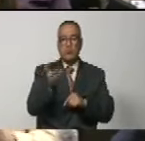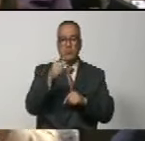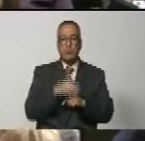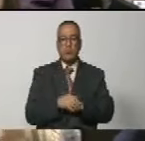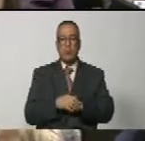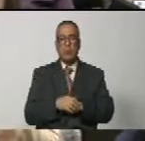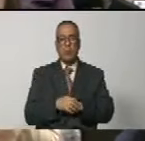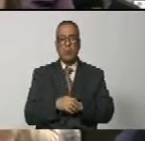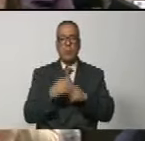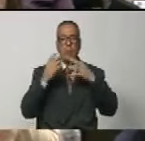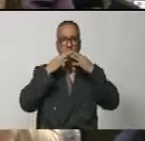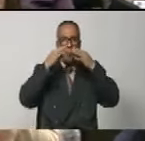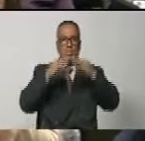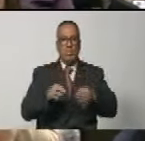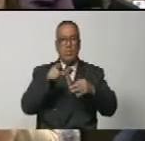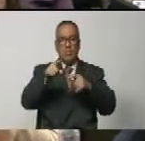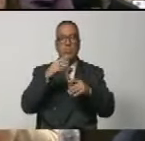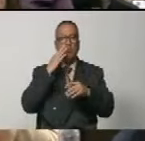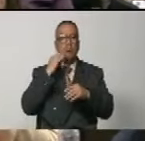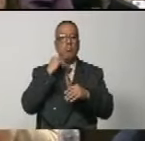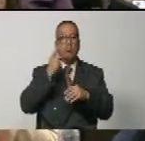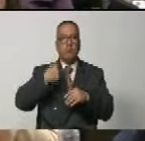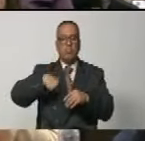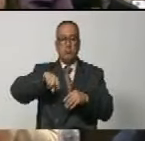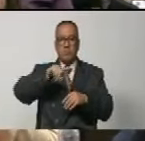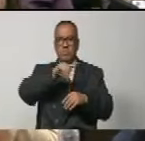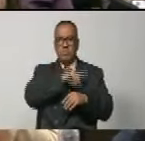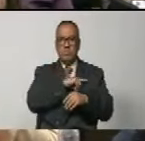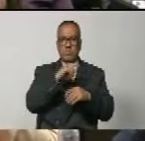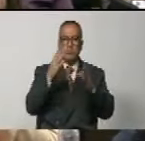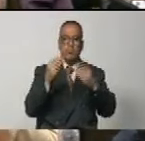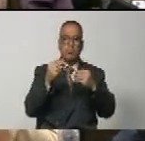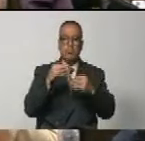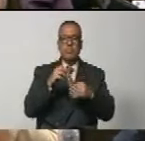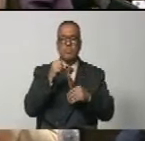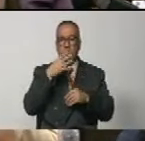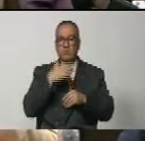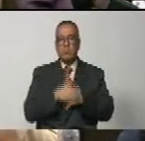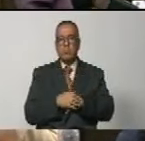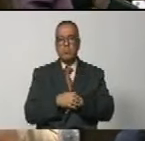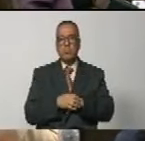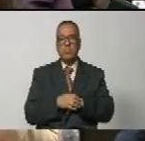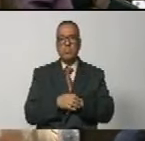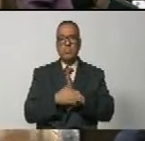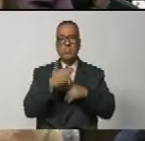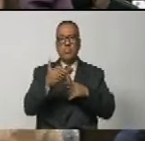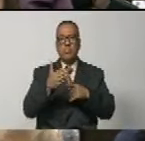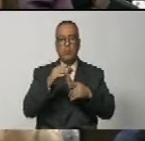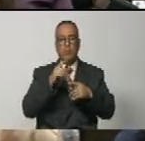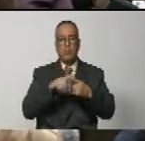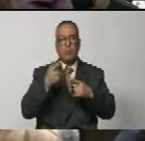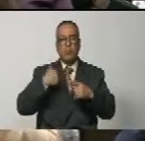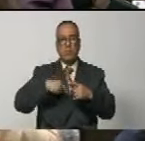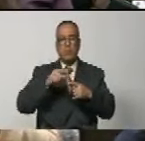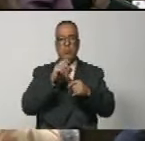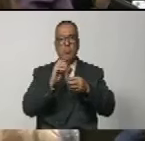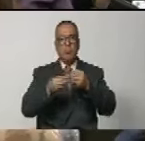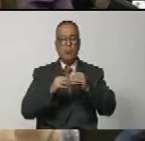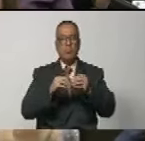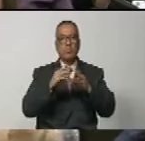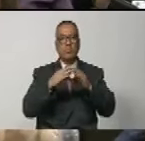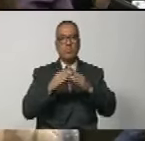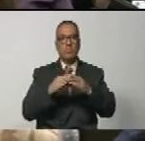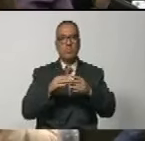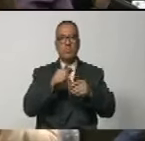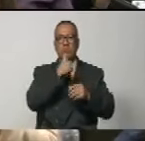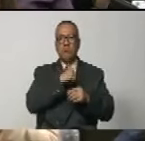que definitivamente esta experiencia para nosotros es muy aleccionadora. dado del papel que estamos jugando en este esquema